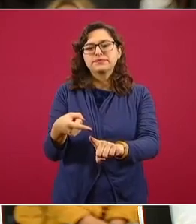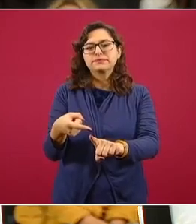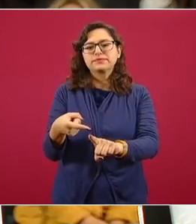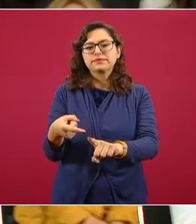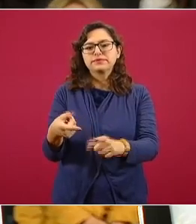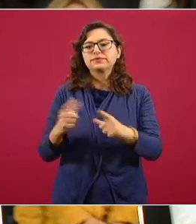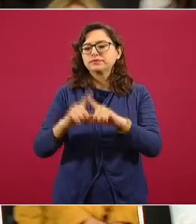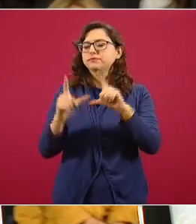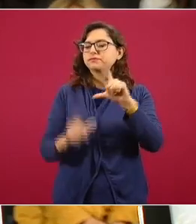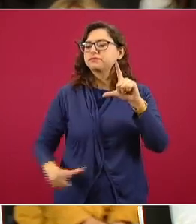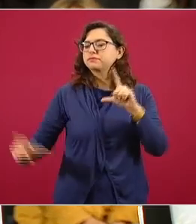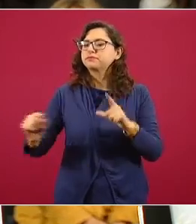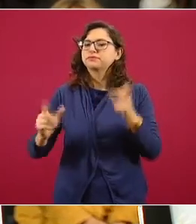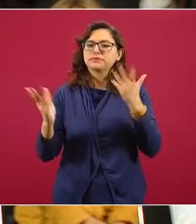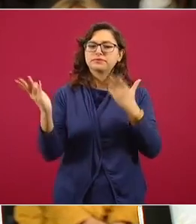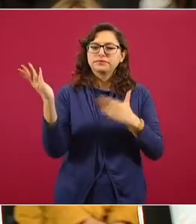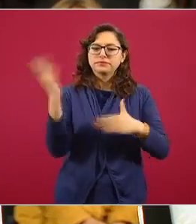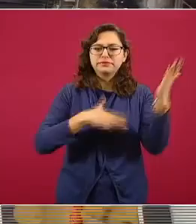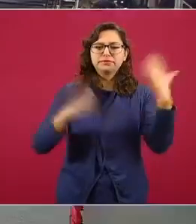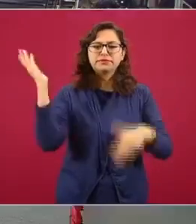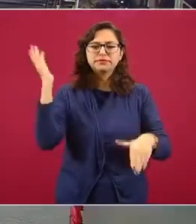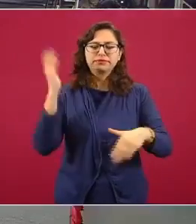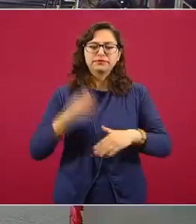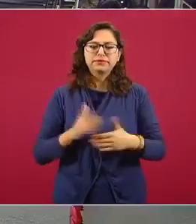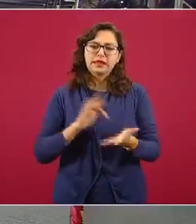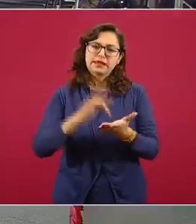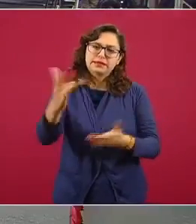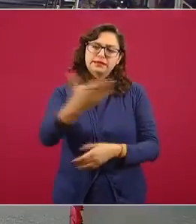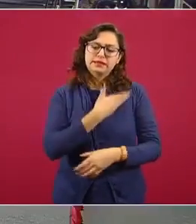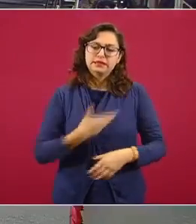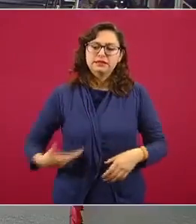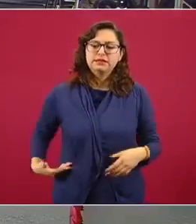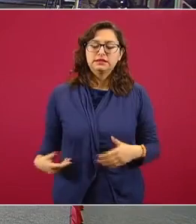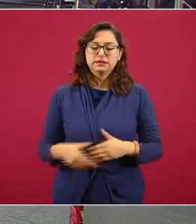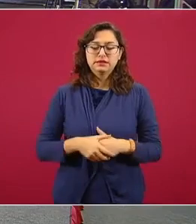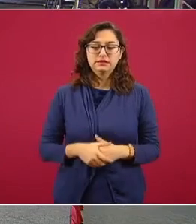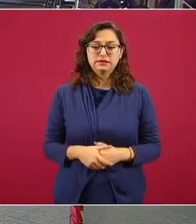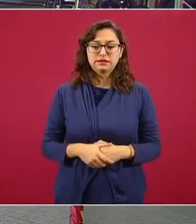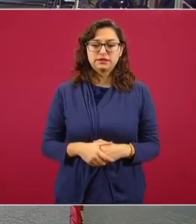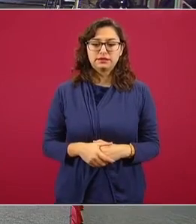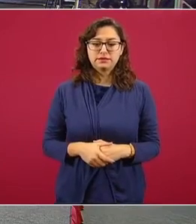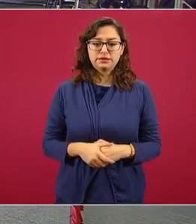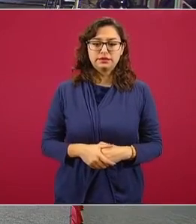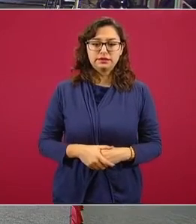de México a un buen rumbo? Muchas gracias, señor presidente. Pues que todos